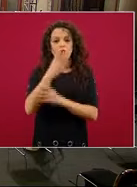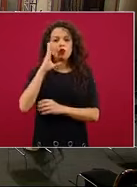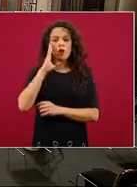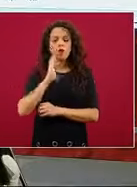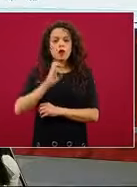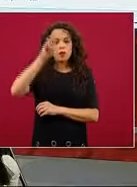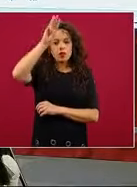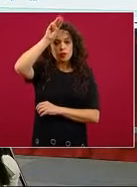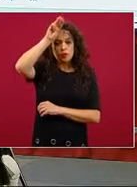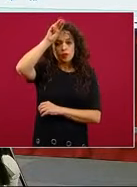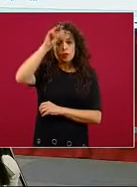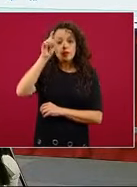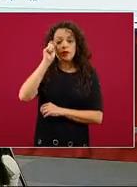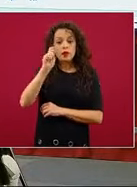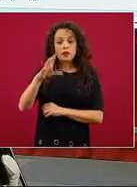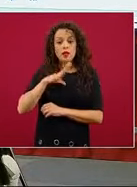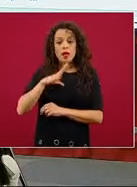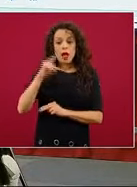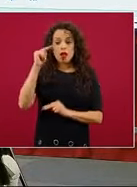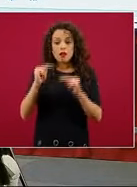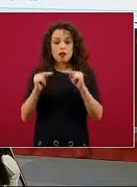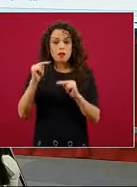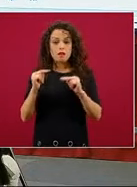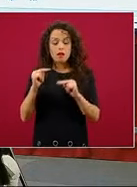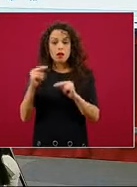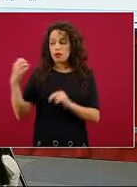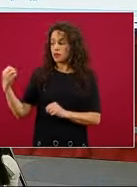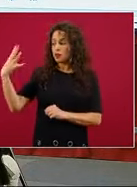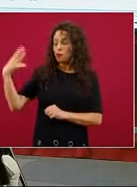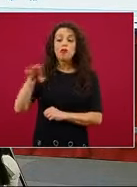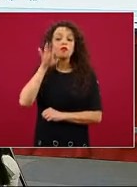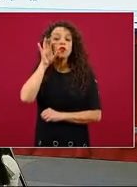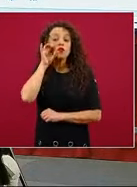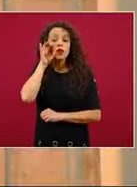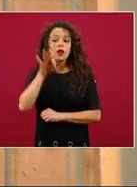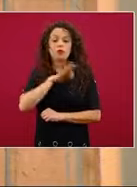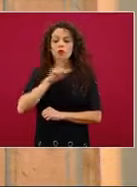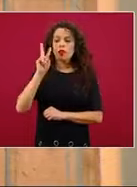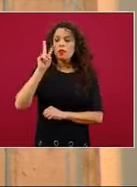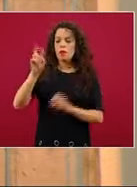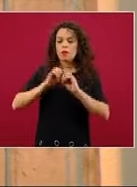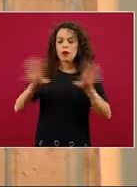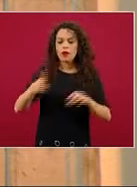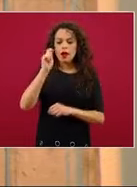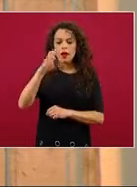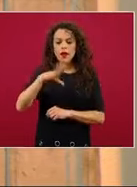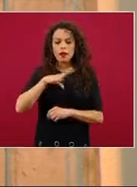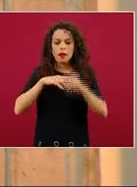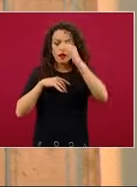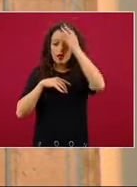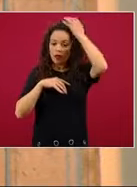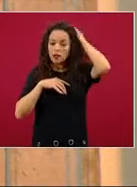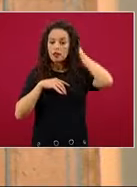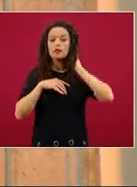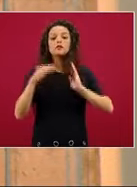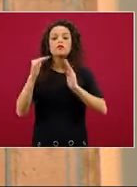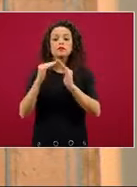nivel de alerta en naranja, pero se observa claramente un incremento en la actividad